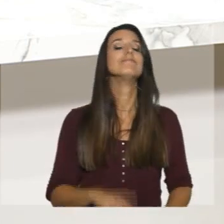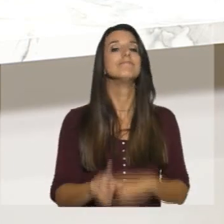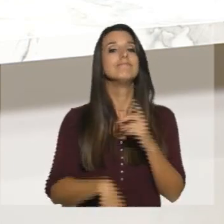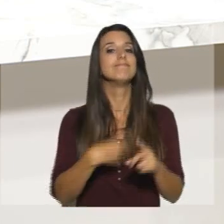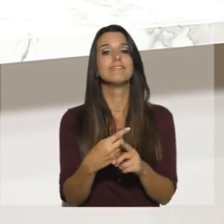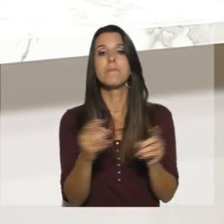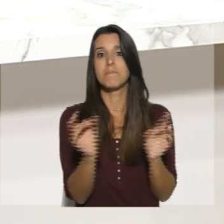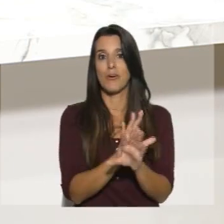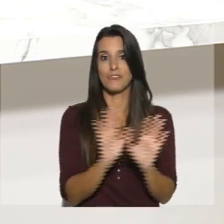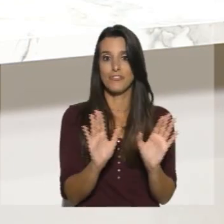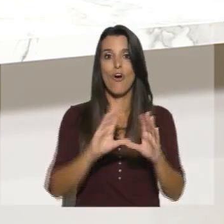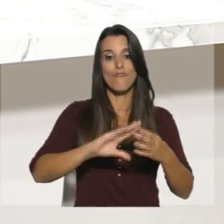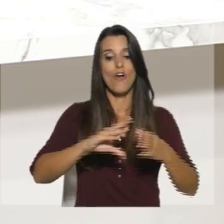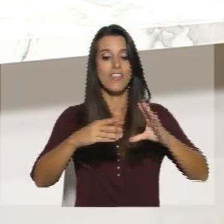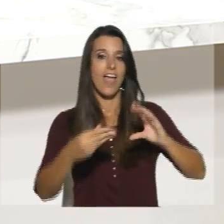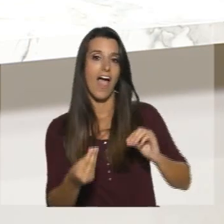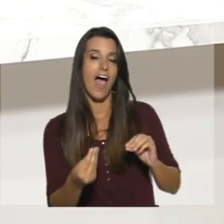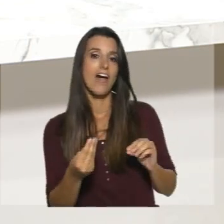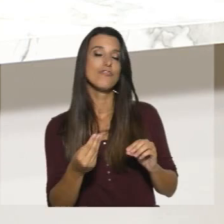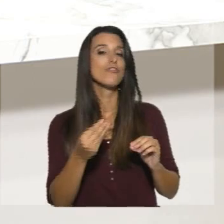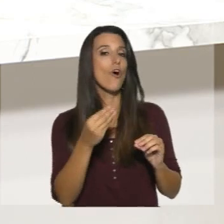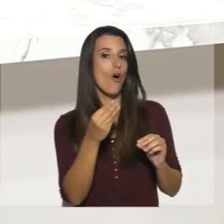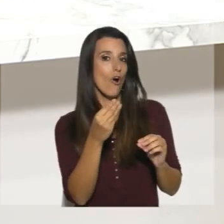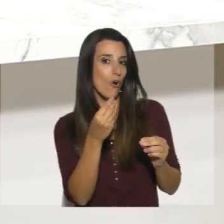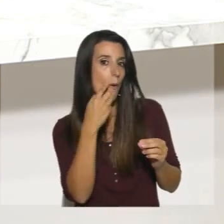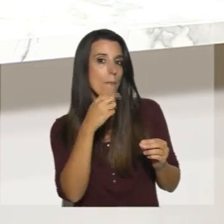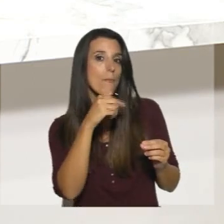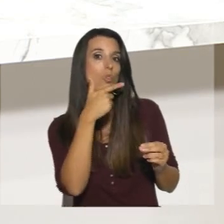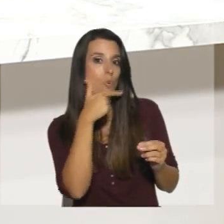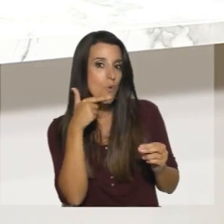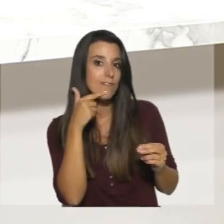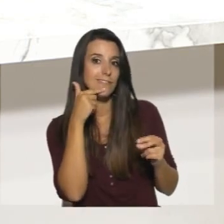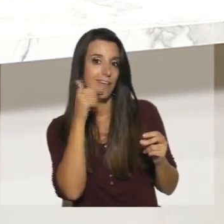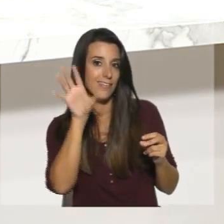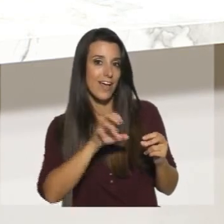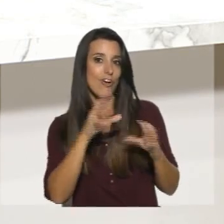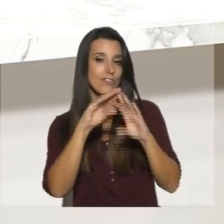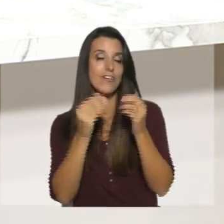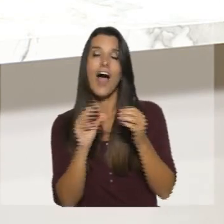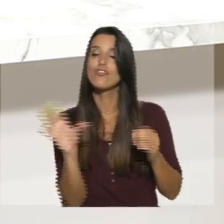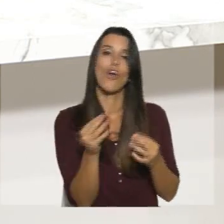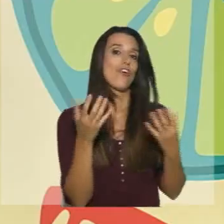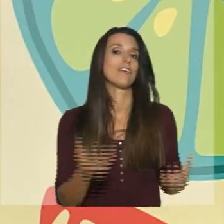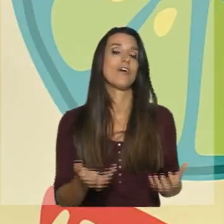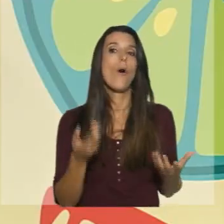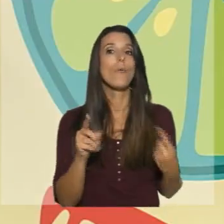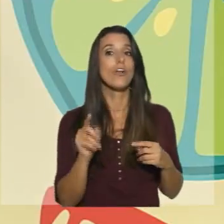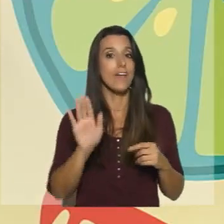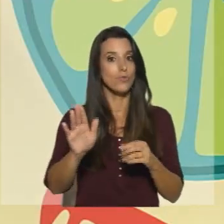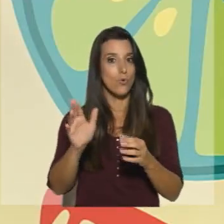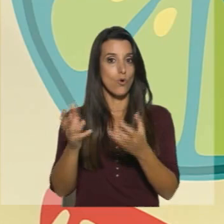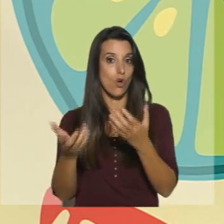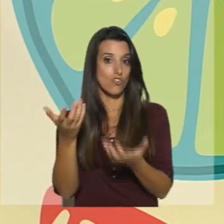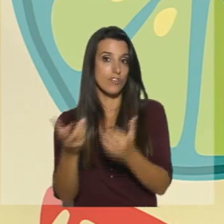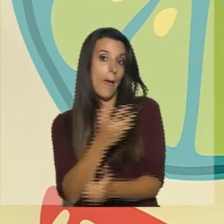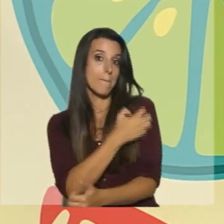Mañana salen, ¿no? Los boniatos merengados y las tortas fritas. Nos podemos Dios tradicionales querido, todo, a tope. Todo junto, todo queremos todo junto. Bueno, se va haciendo entonces en las manzanitas.